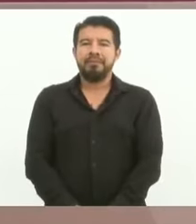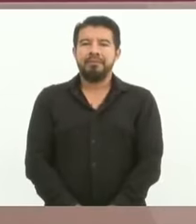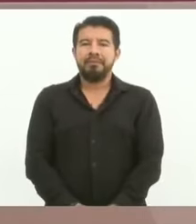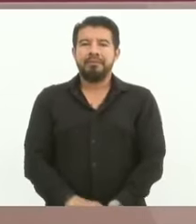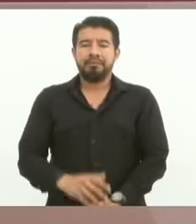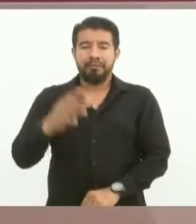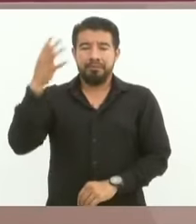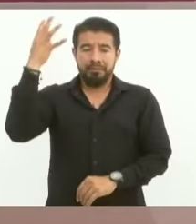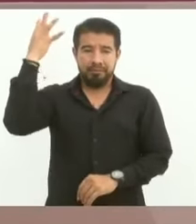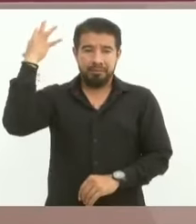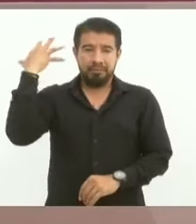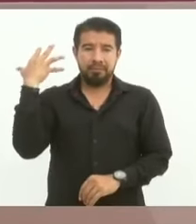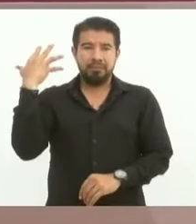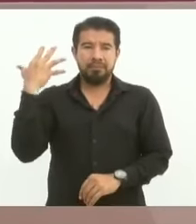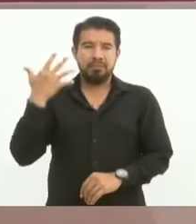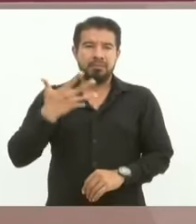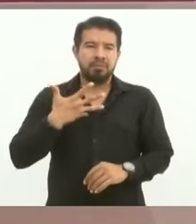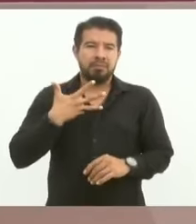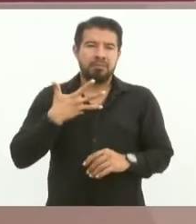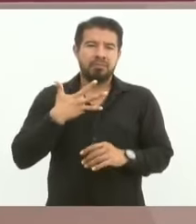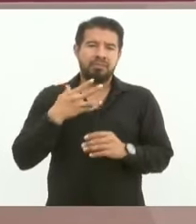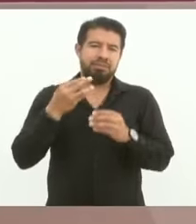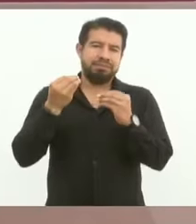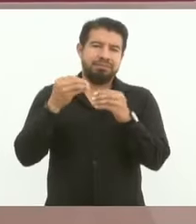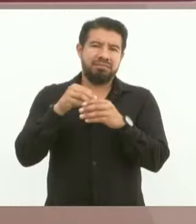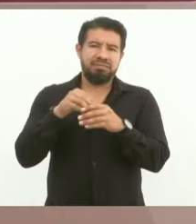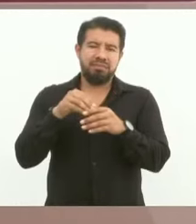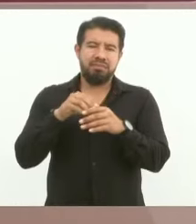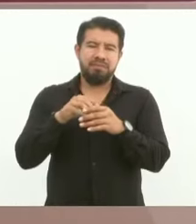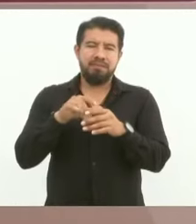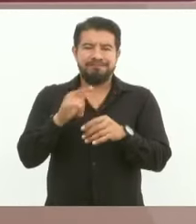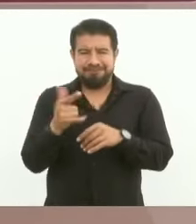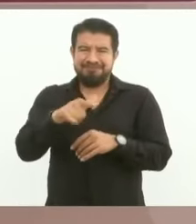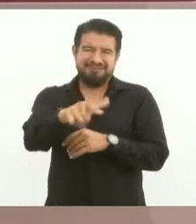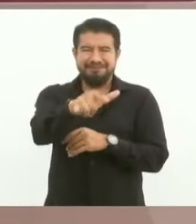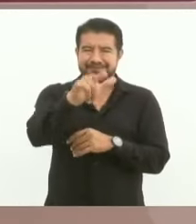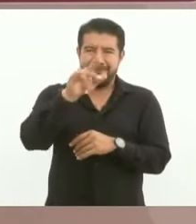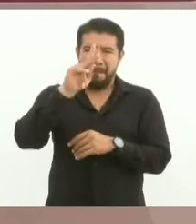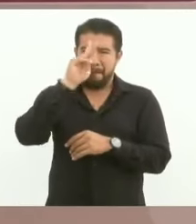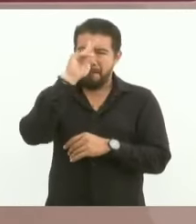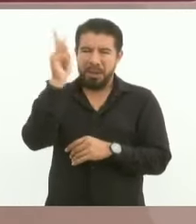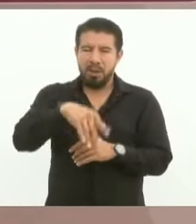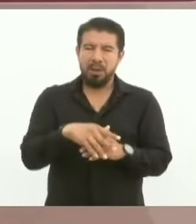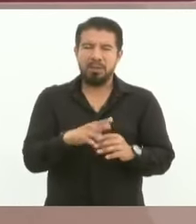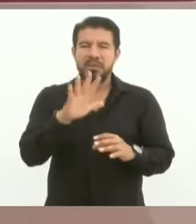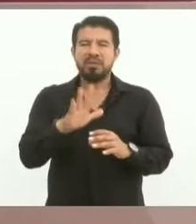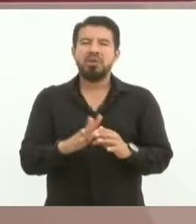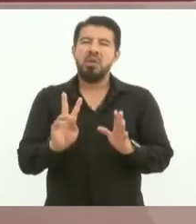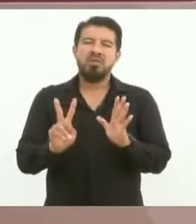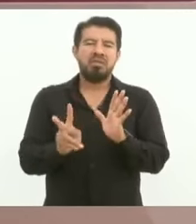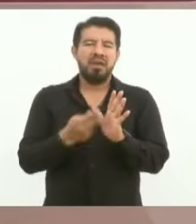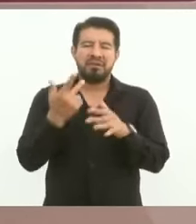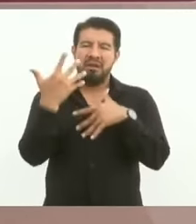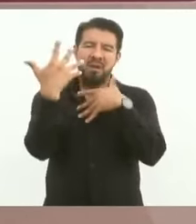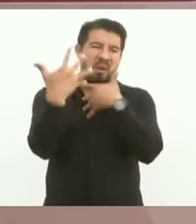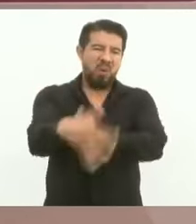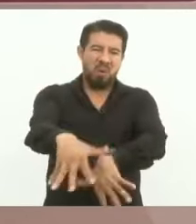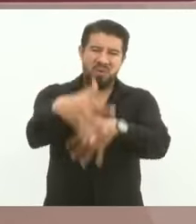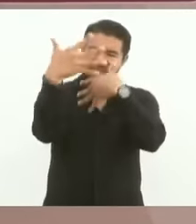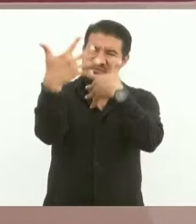Antes estaba llena de baches, ya se estaba volviendo de terracería otra vez